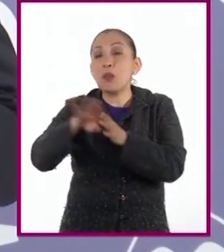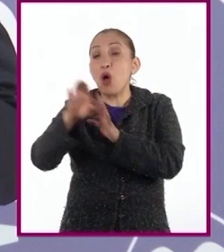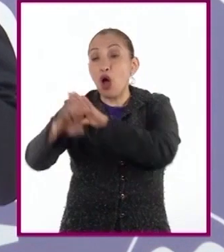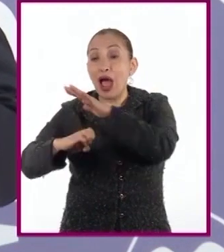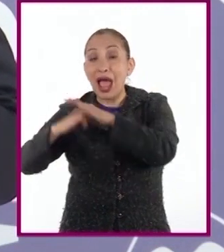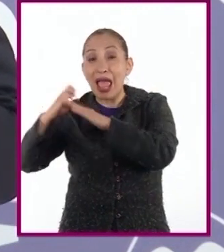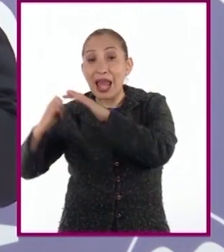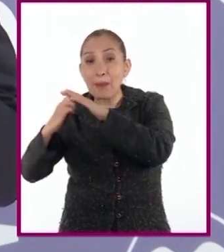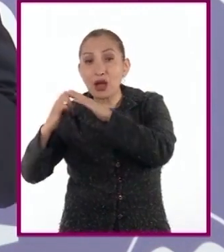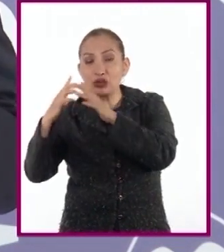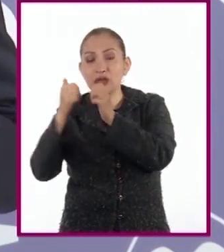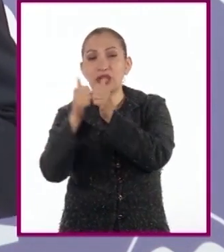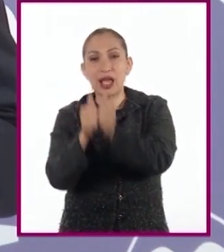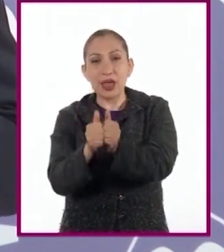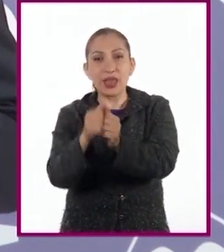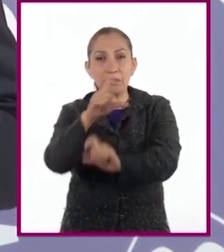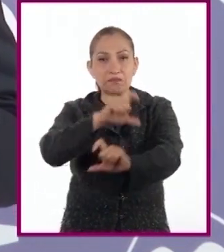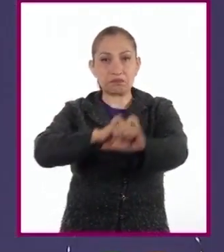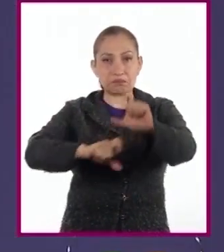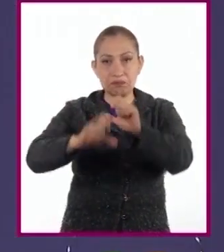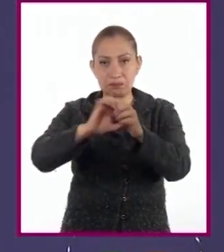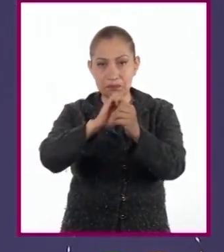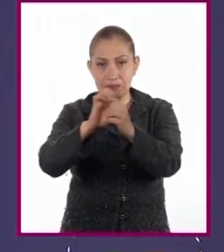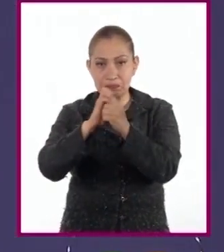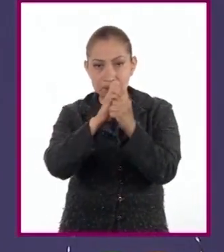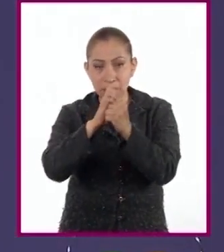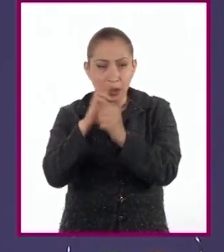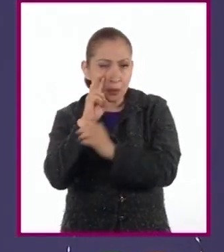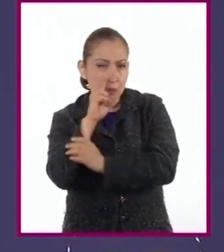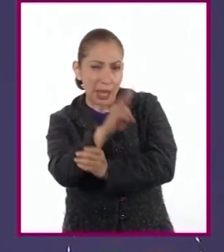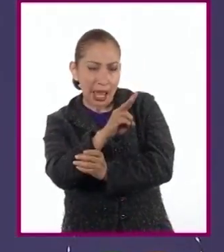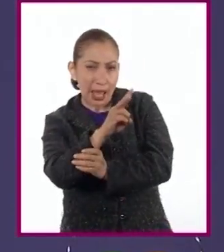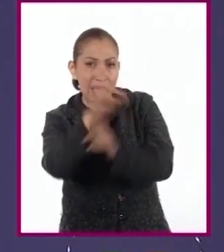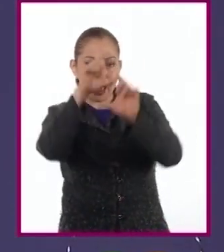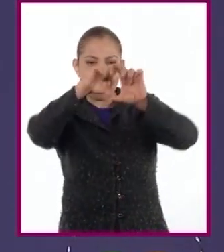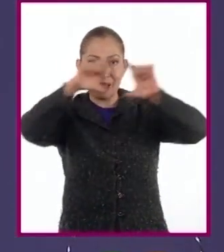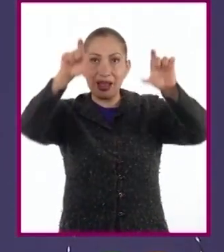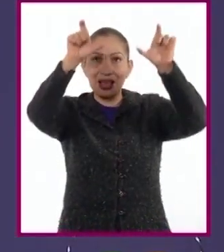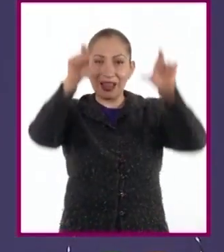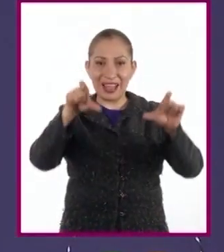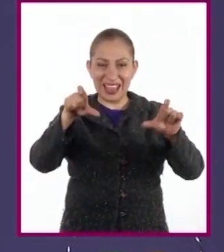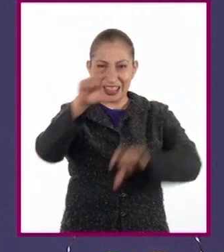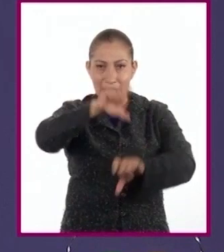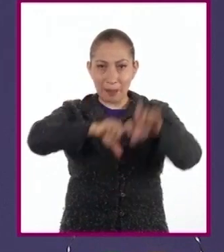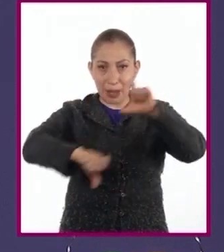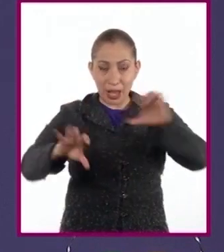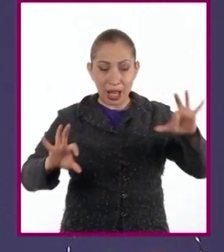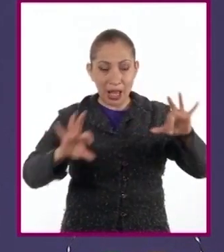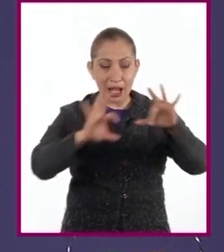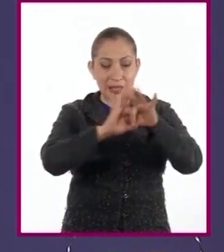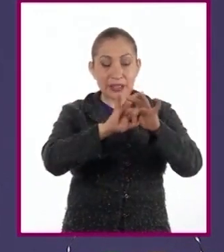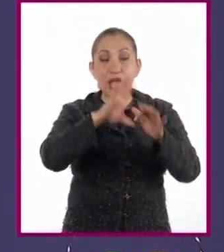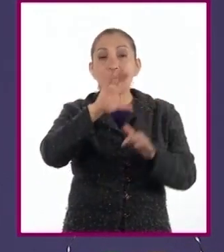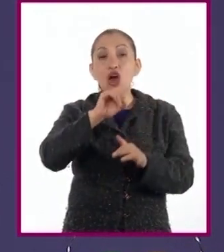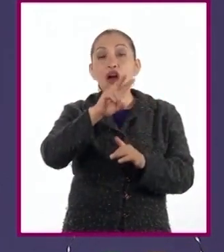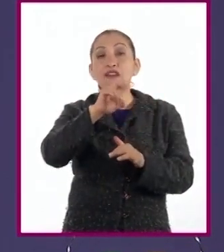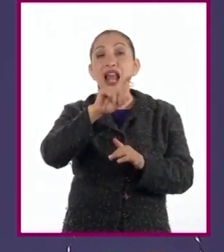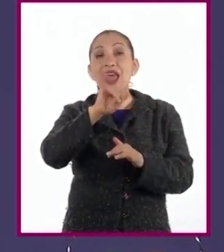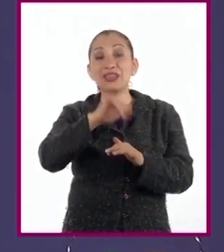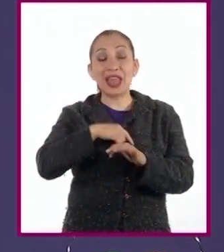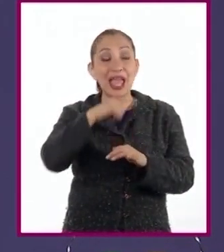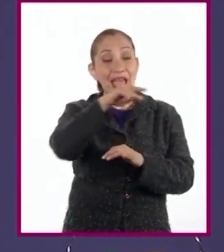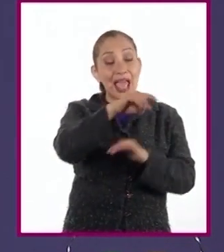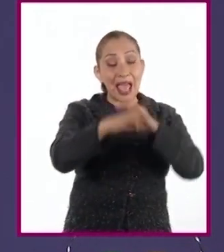elementos a ser estables químicamente. Observen su tabla periódica. El enlace covalente sucede